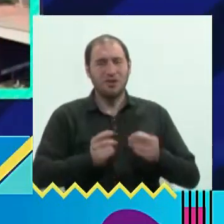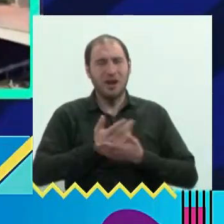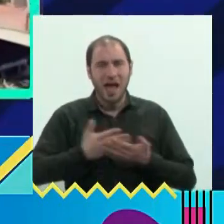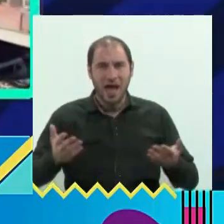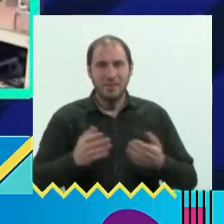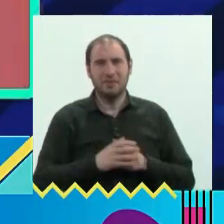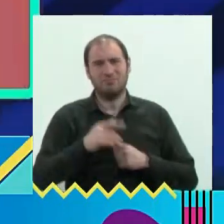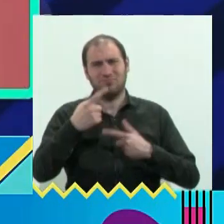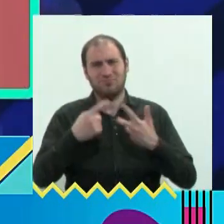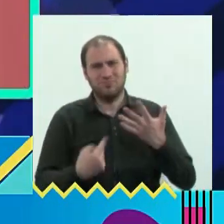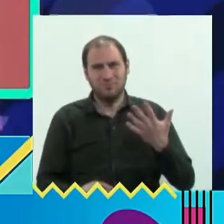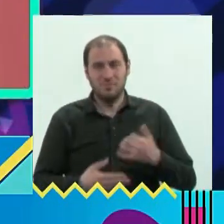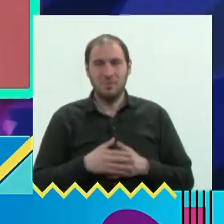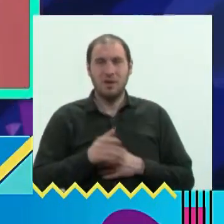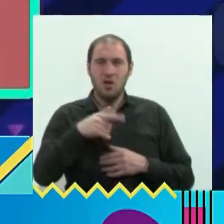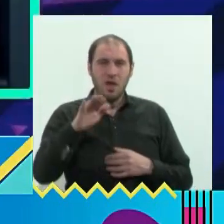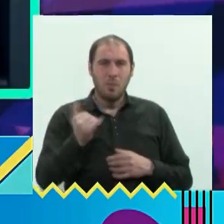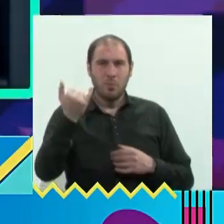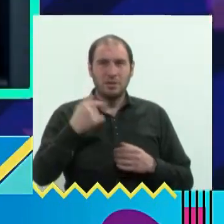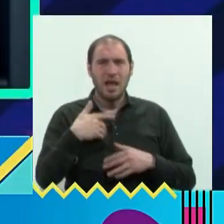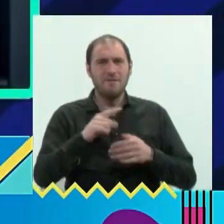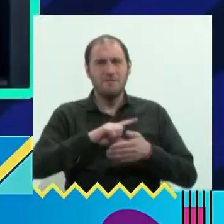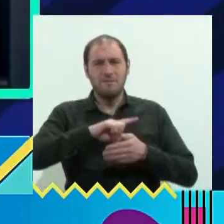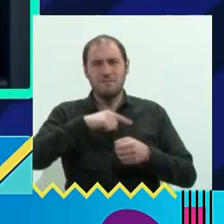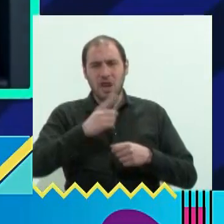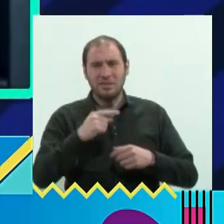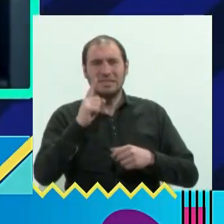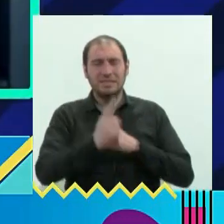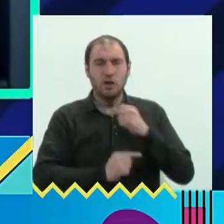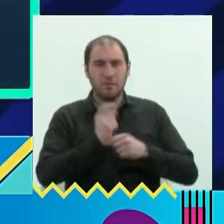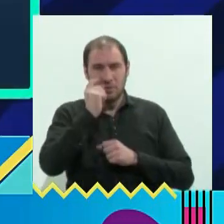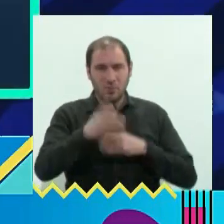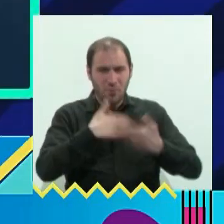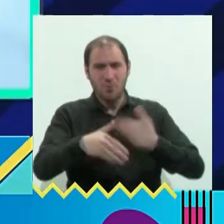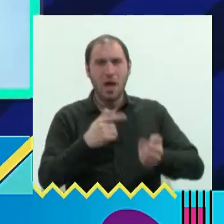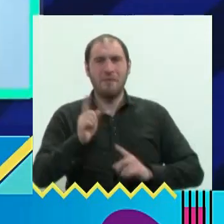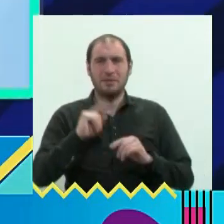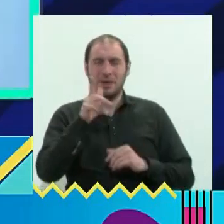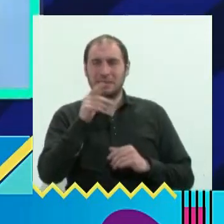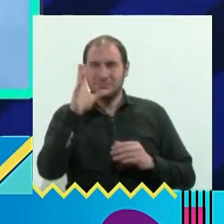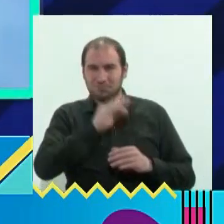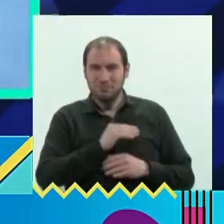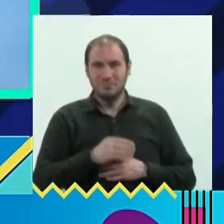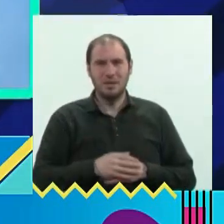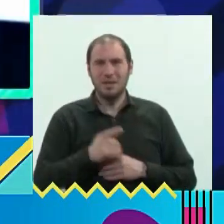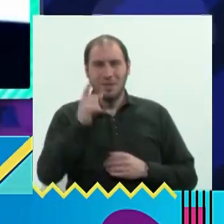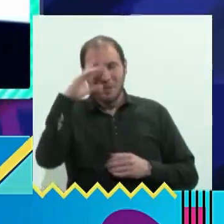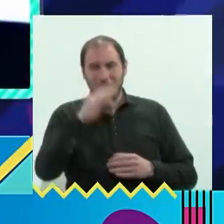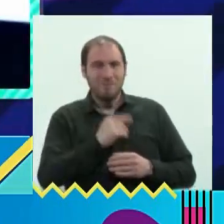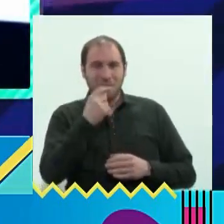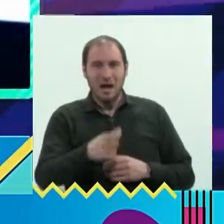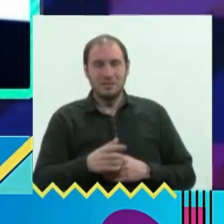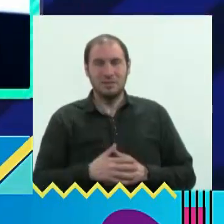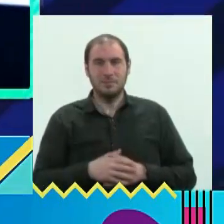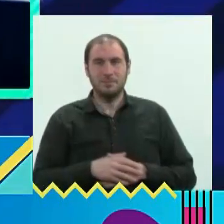de QBIX. O sea, nos damos cuenta de la velocidad a la que vamos a entrar en el siglo XXI, a veces me parece que no. Quizás se nos escapa más rápido de lo que